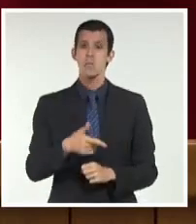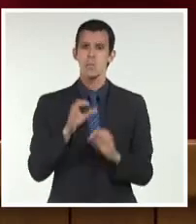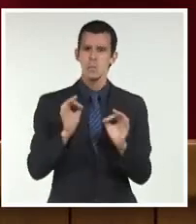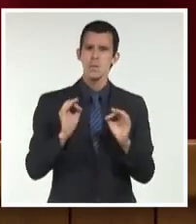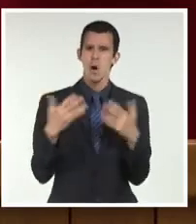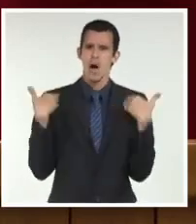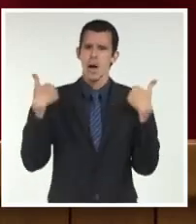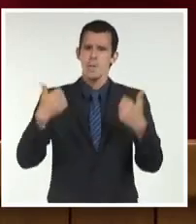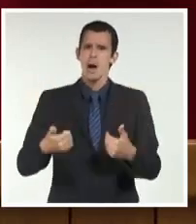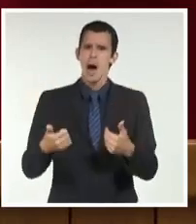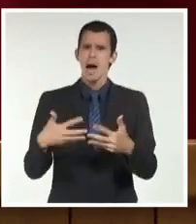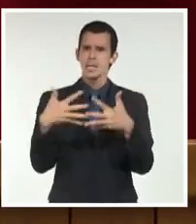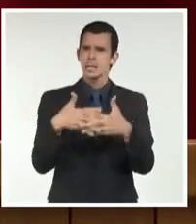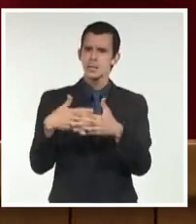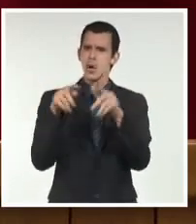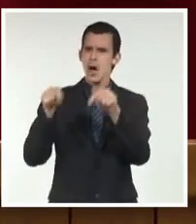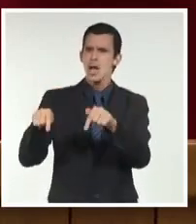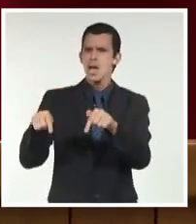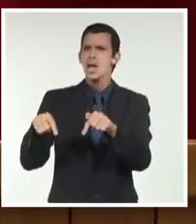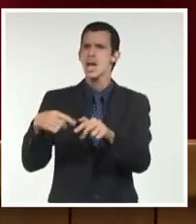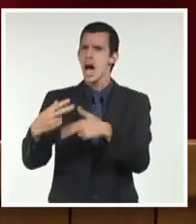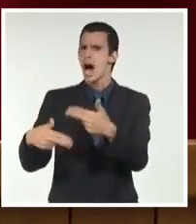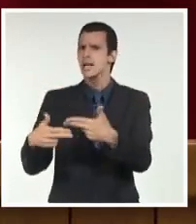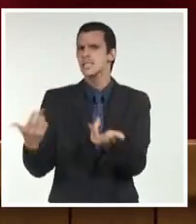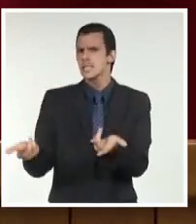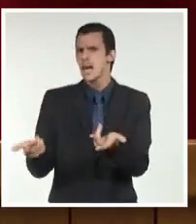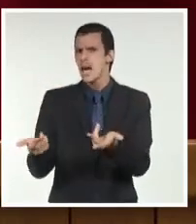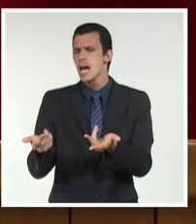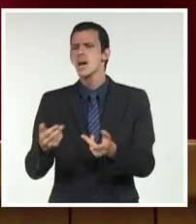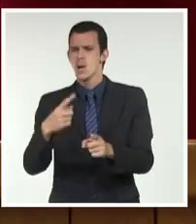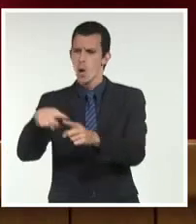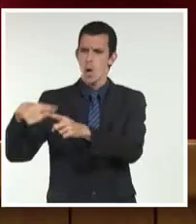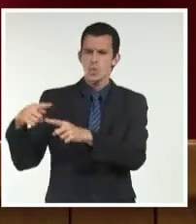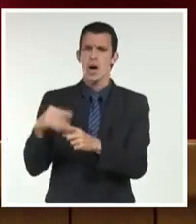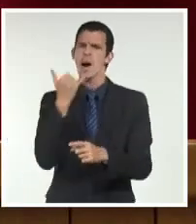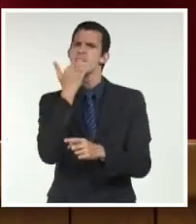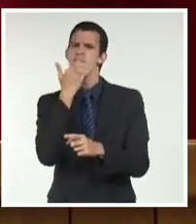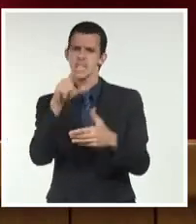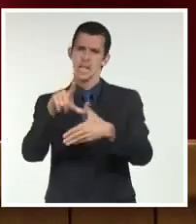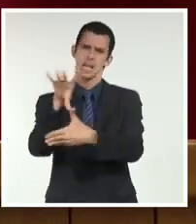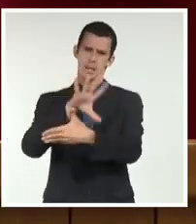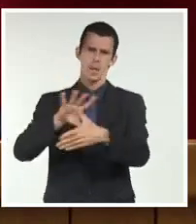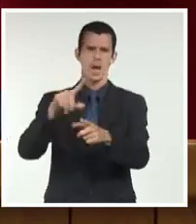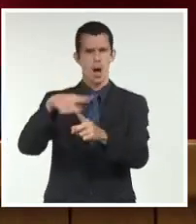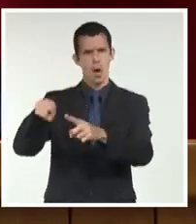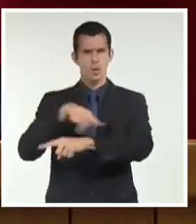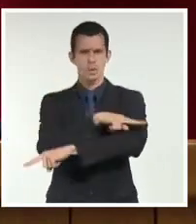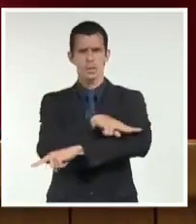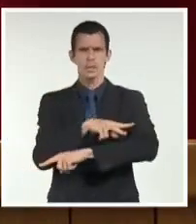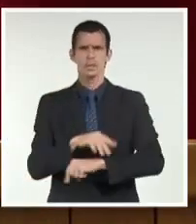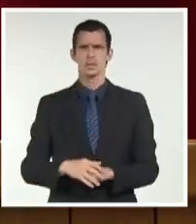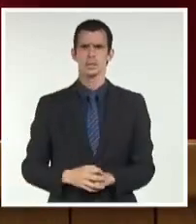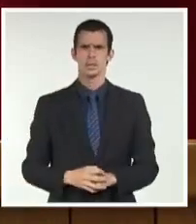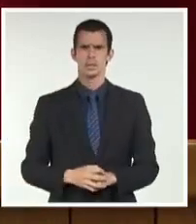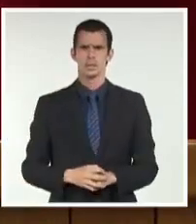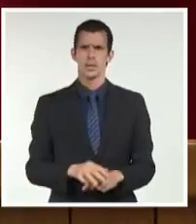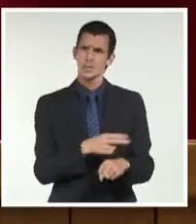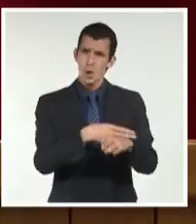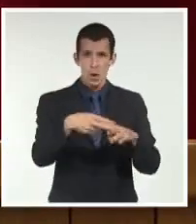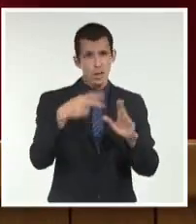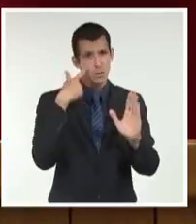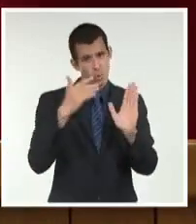varias naciones de Latinoamérica. Existen registros históricos que lo demuestran. Ese